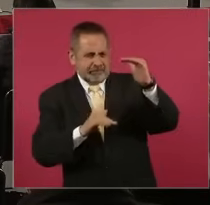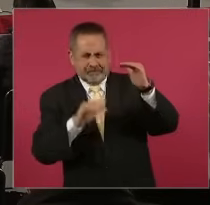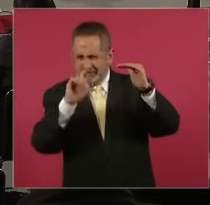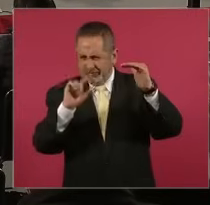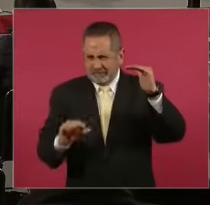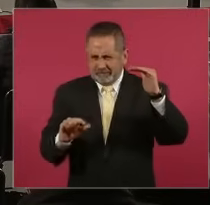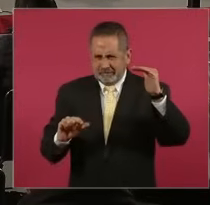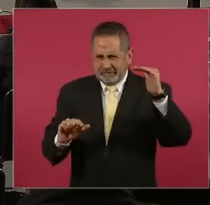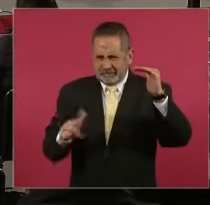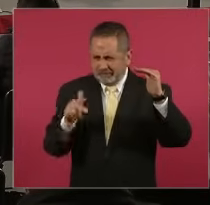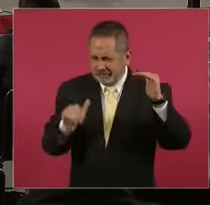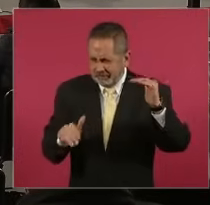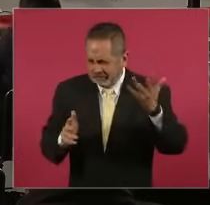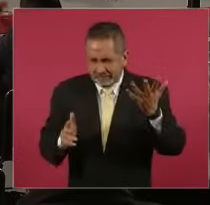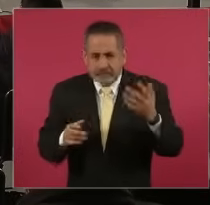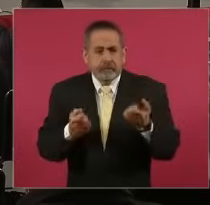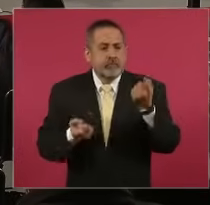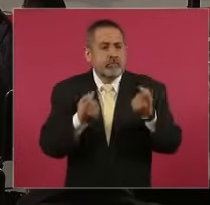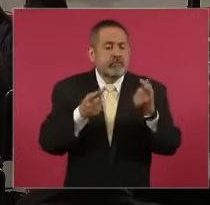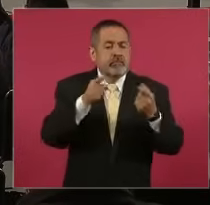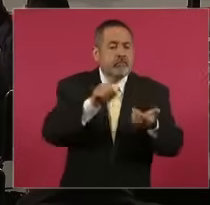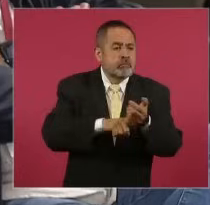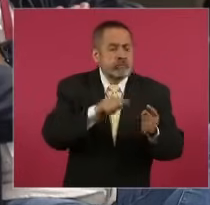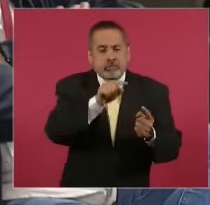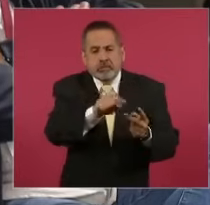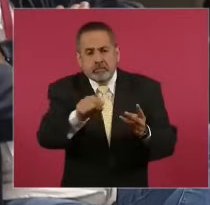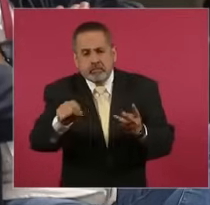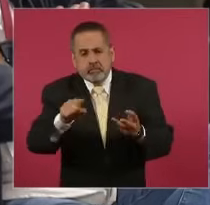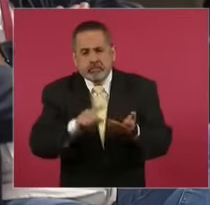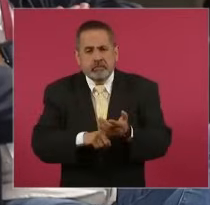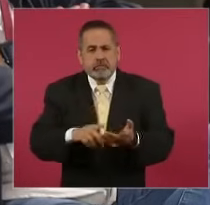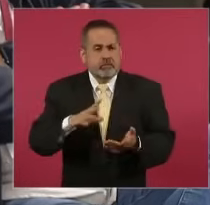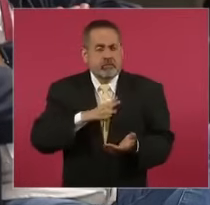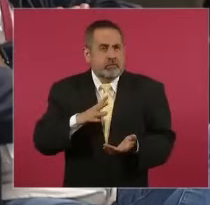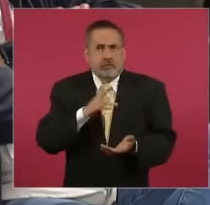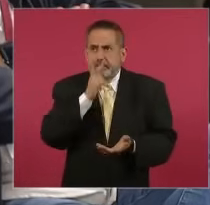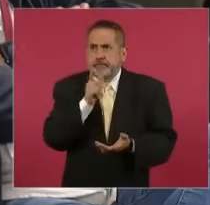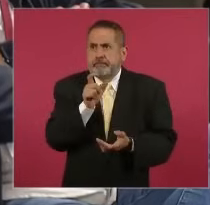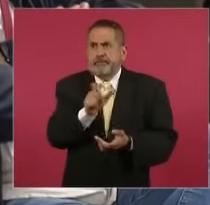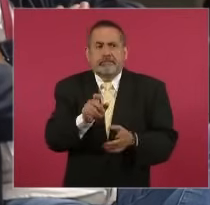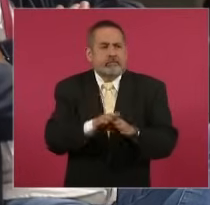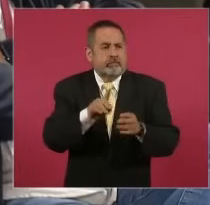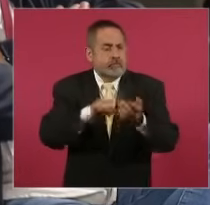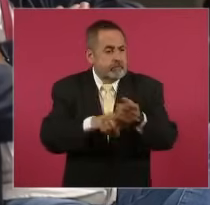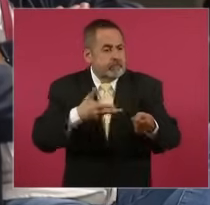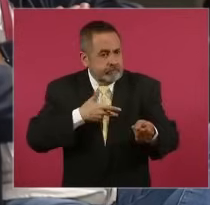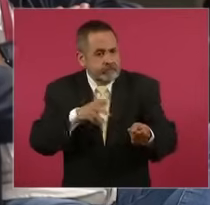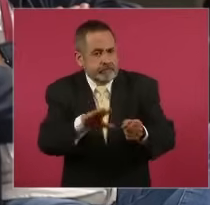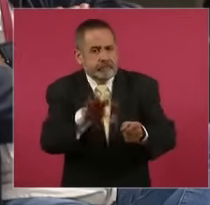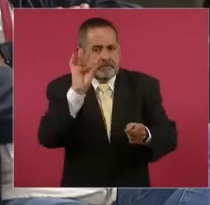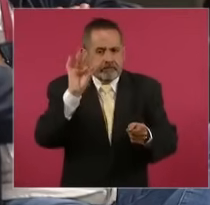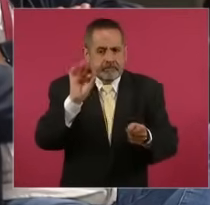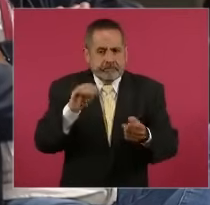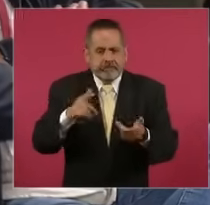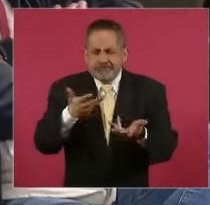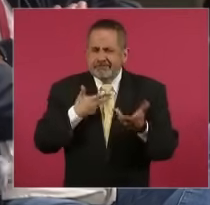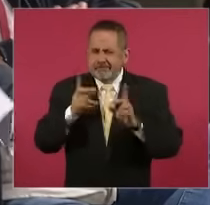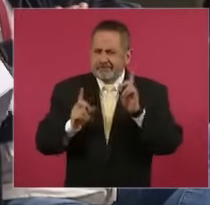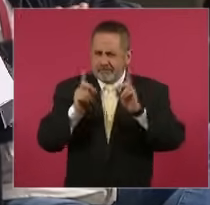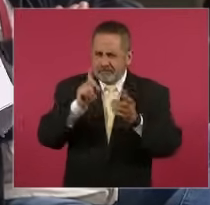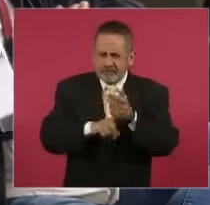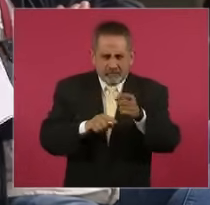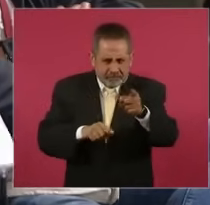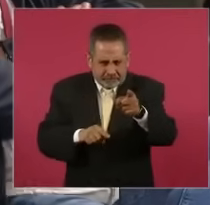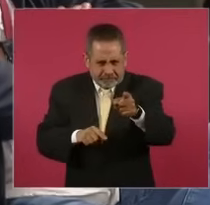Pero, por ejemplo, personas ubicadas, pues ni siquiera legalmente existe el término y queremos, tenemos dudas al